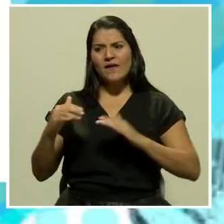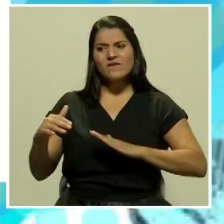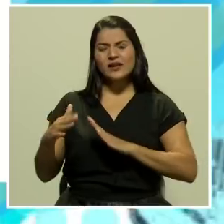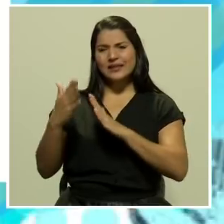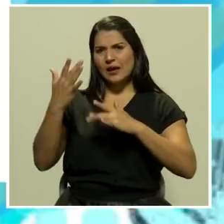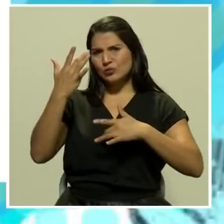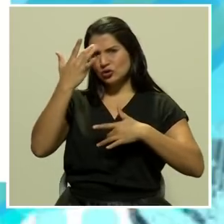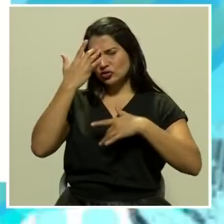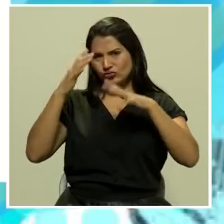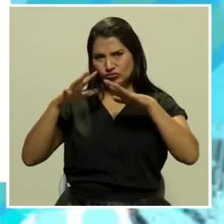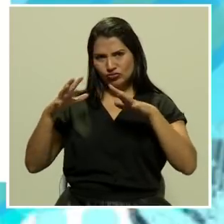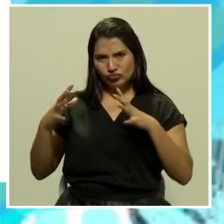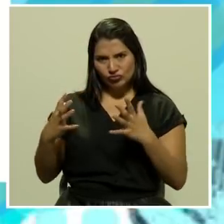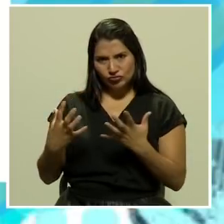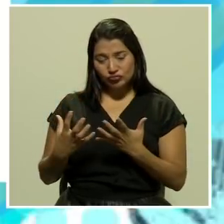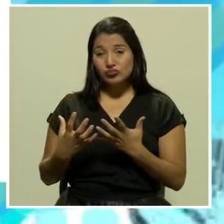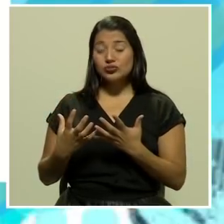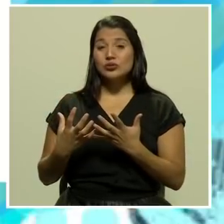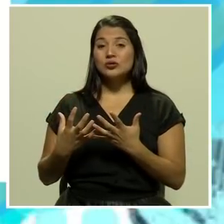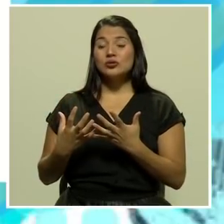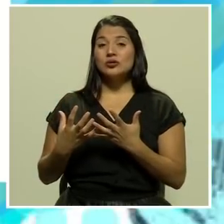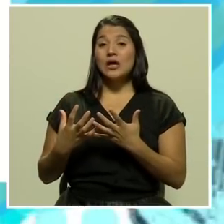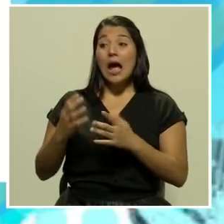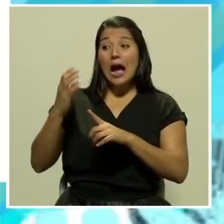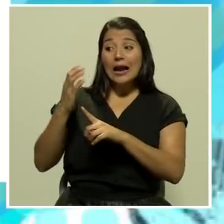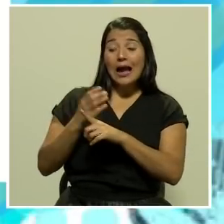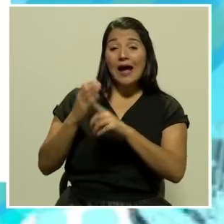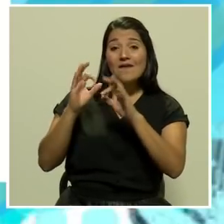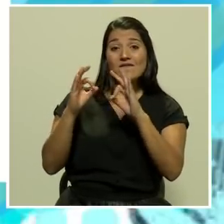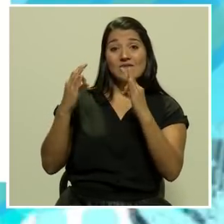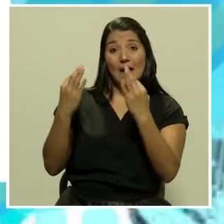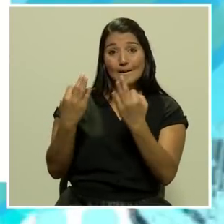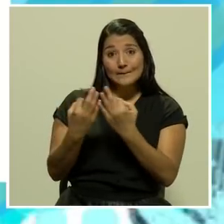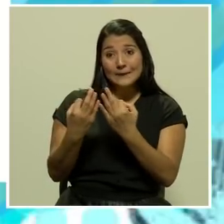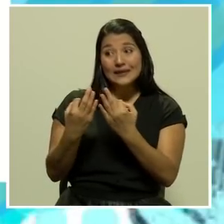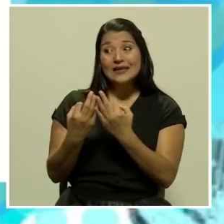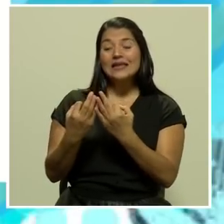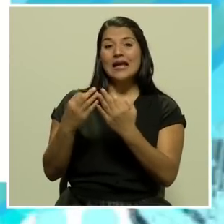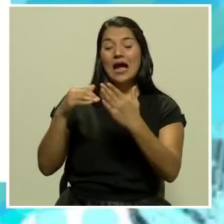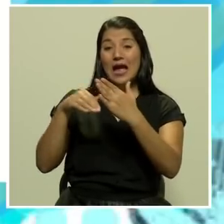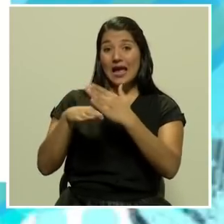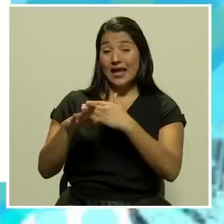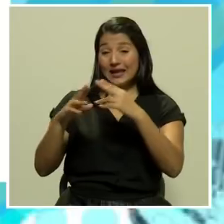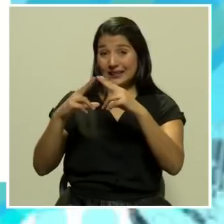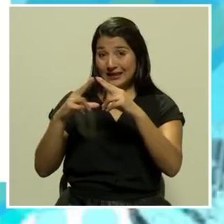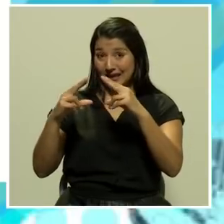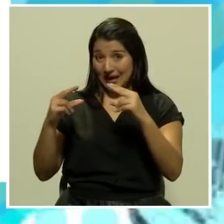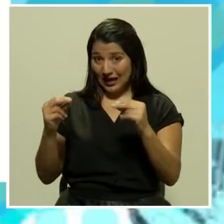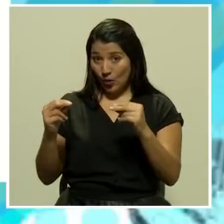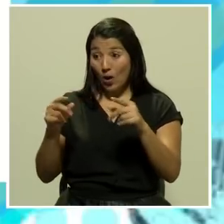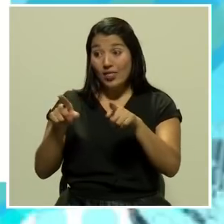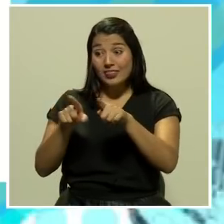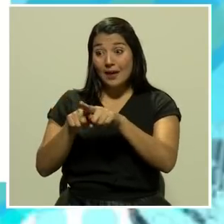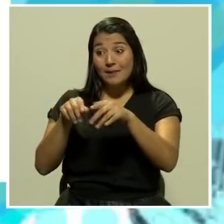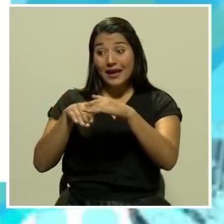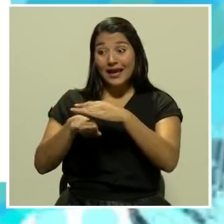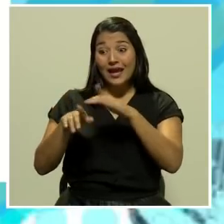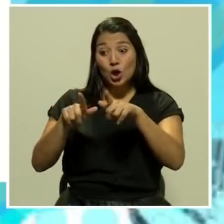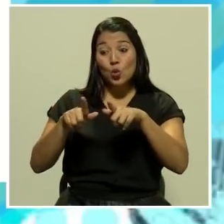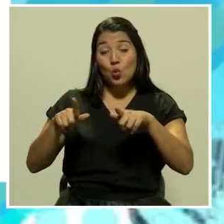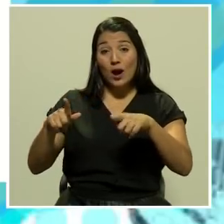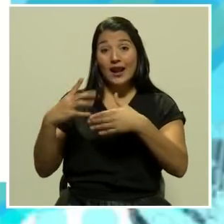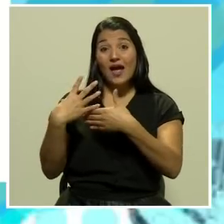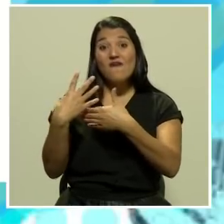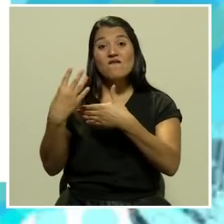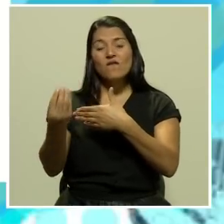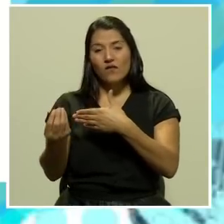real, cada uno de las familias de los diferentes municipios del país, incluyendo en zona rural.